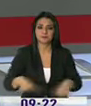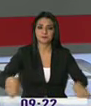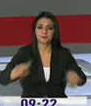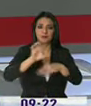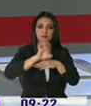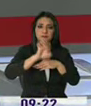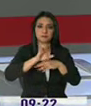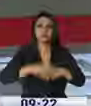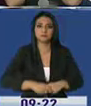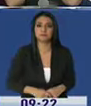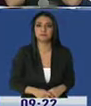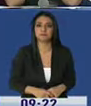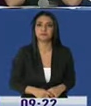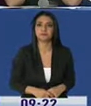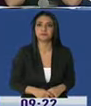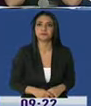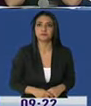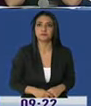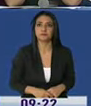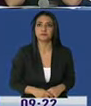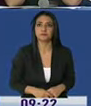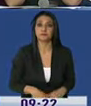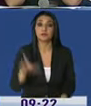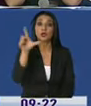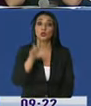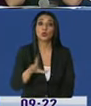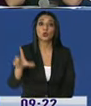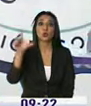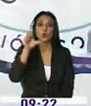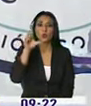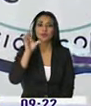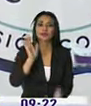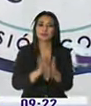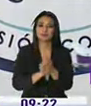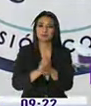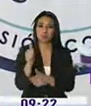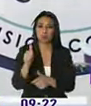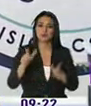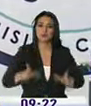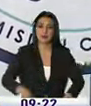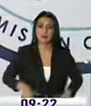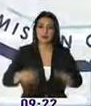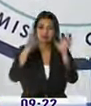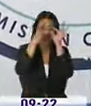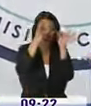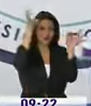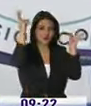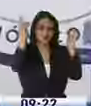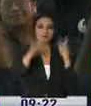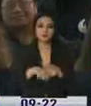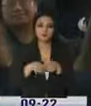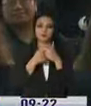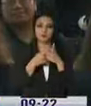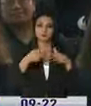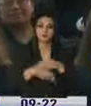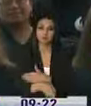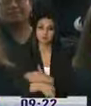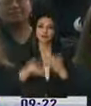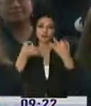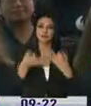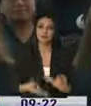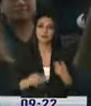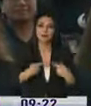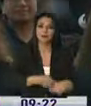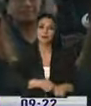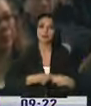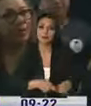nacional. Este lunes, Rocío González de Moreno inauguró de manera oficial los talleres de capacitación a las mujeres que forman